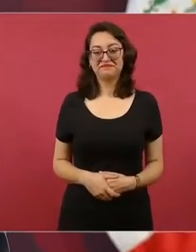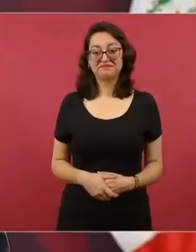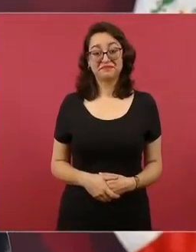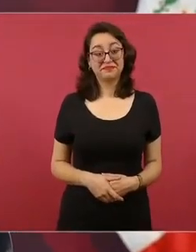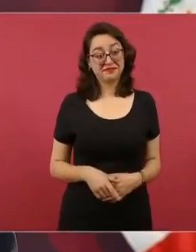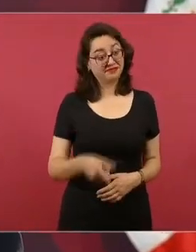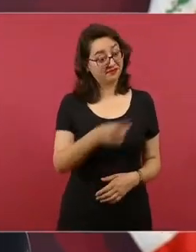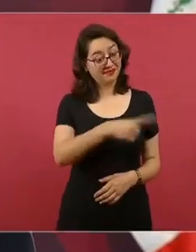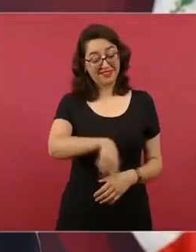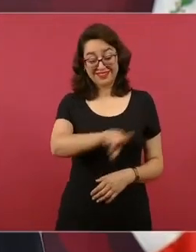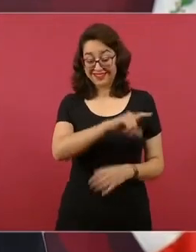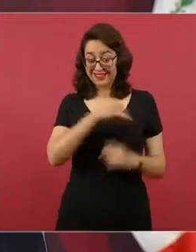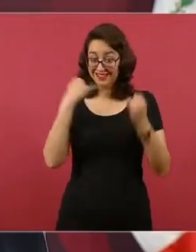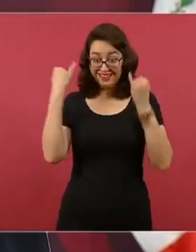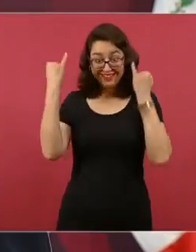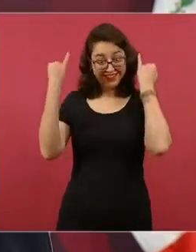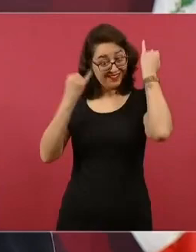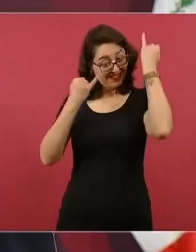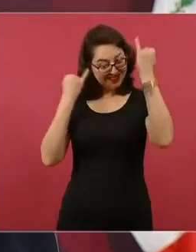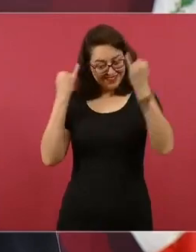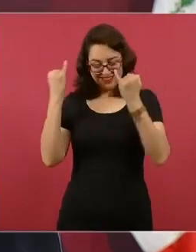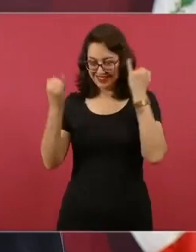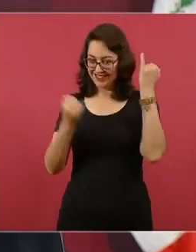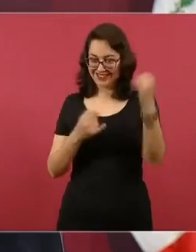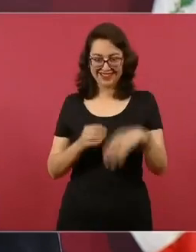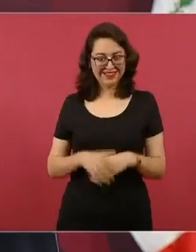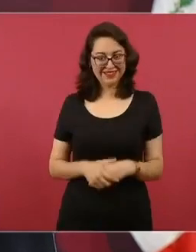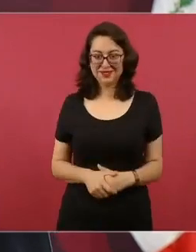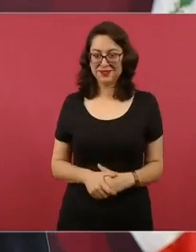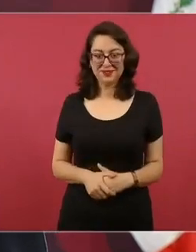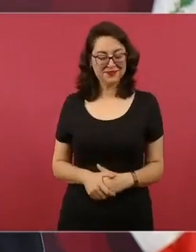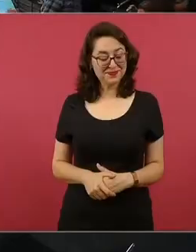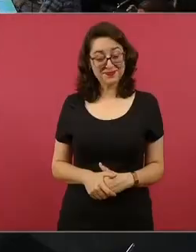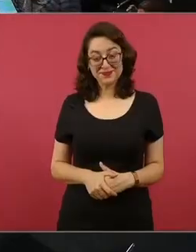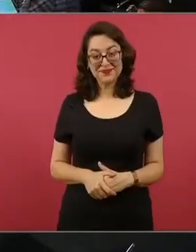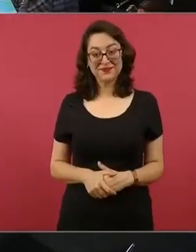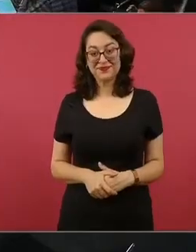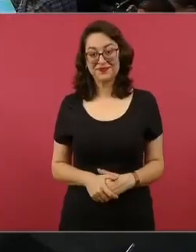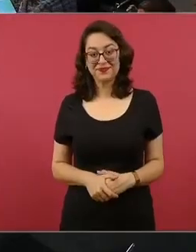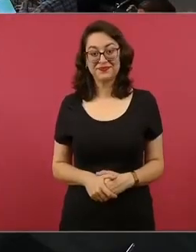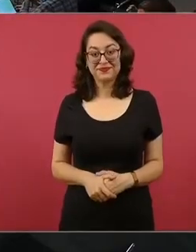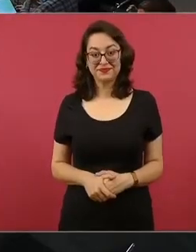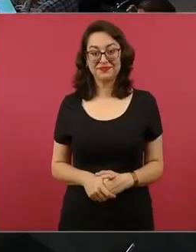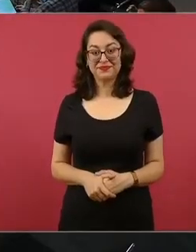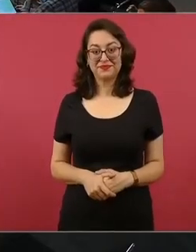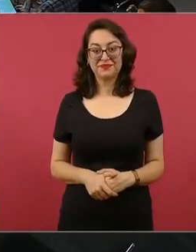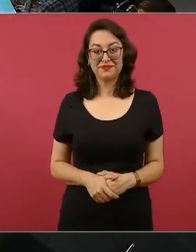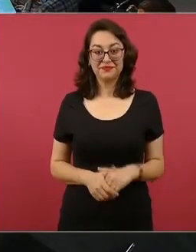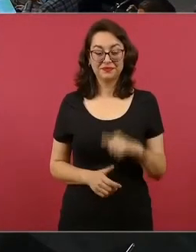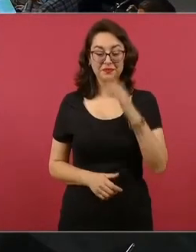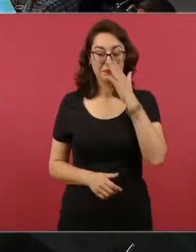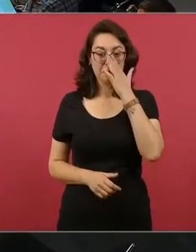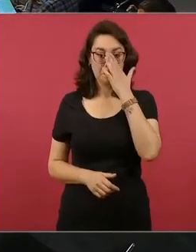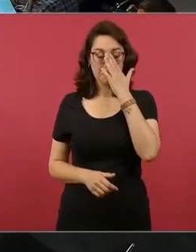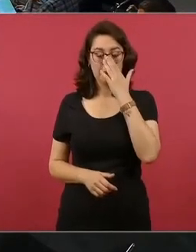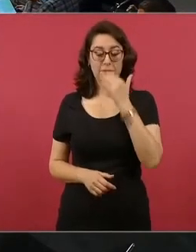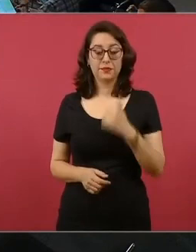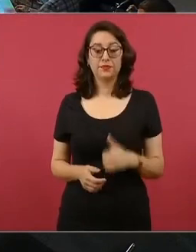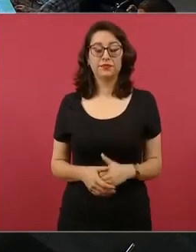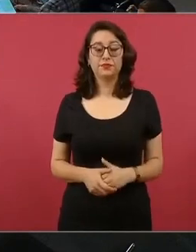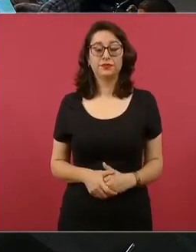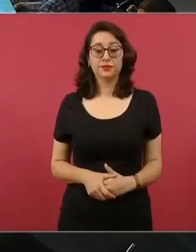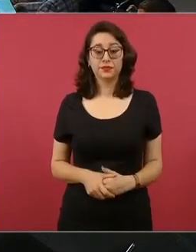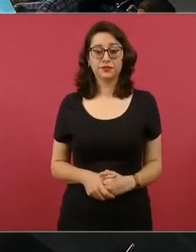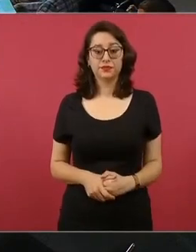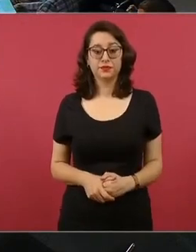tienen mucha imaginación. Sí, como que estaba preparando algo, ¿no? Señor presidente,